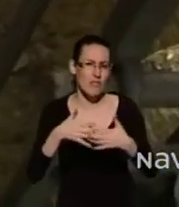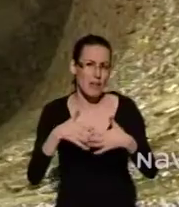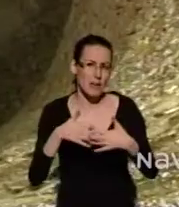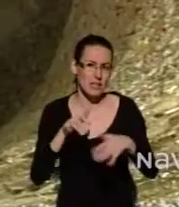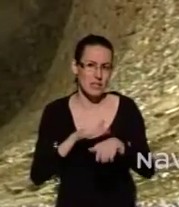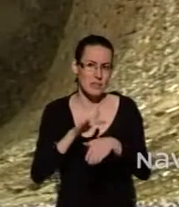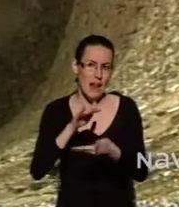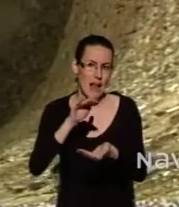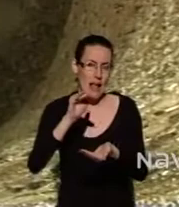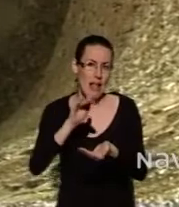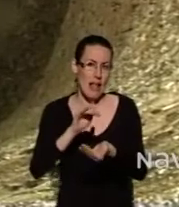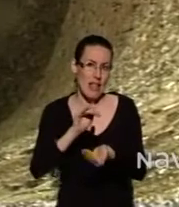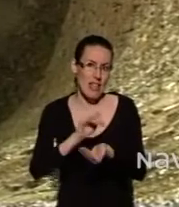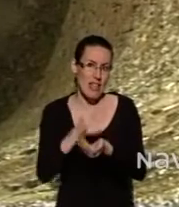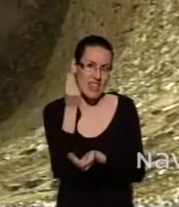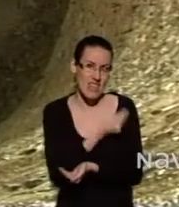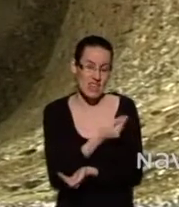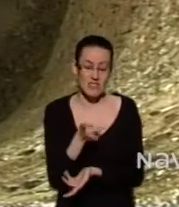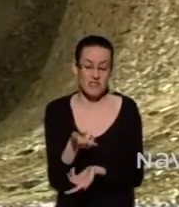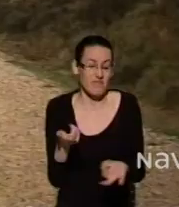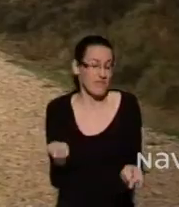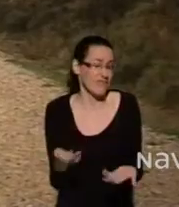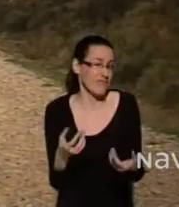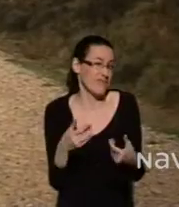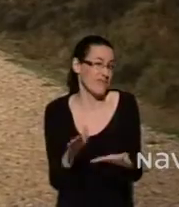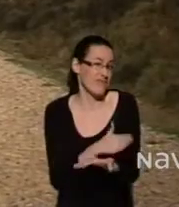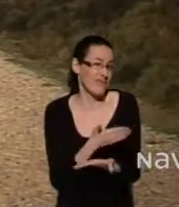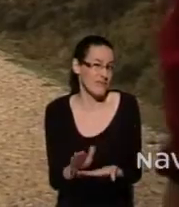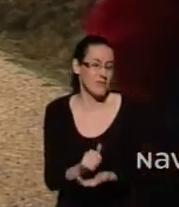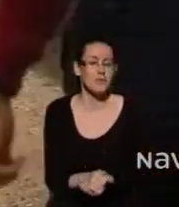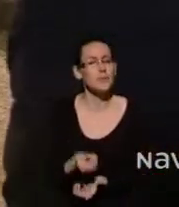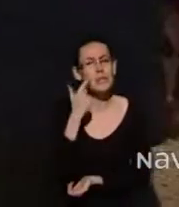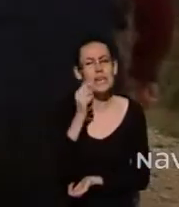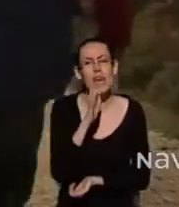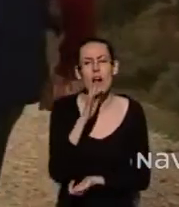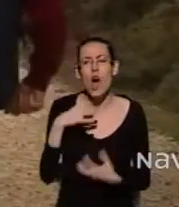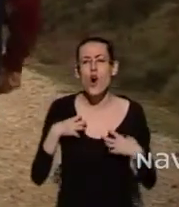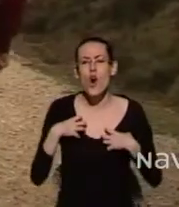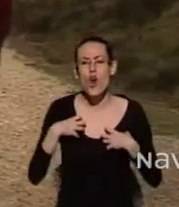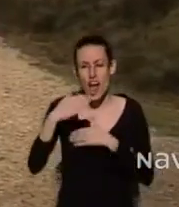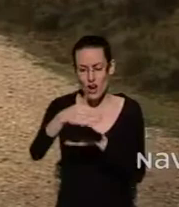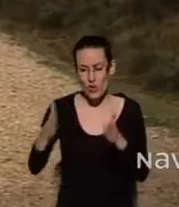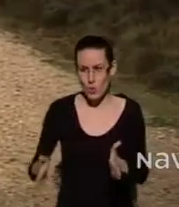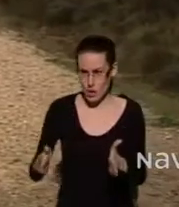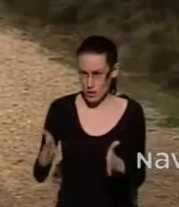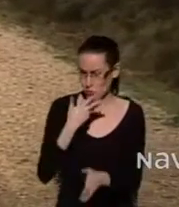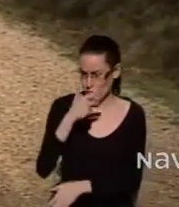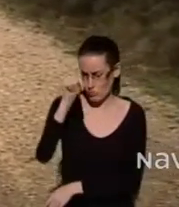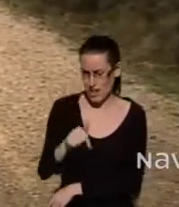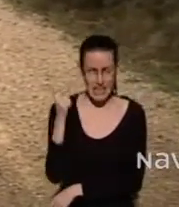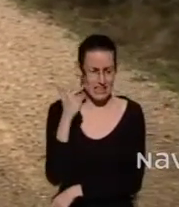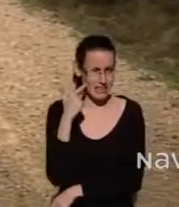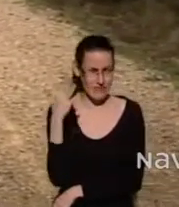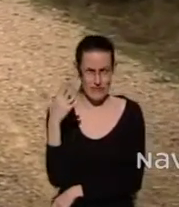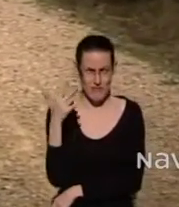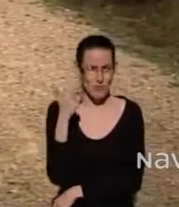ya cayó en desuso. Álvaro, ¿qué te parece si vamos a conocer también los corrales? Que aquí son muy típicos. Pues muy bien, muy bien. ¿Y este cómo se llama,